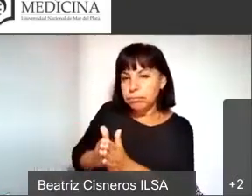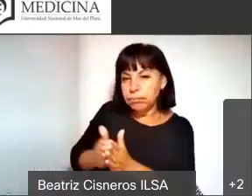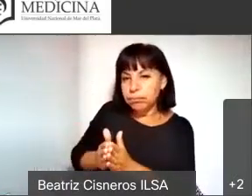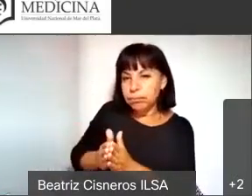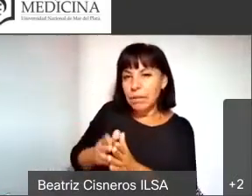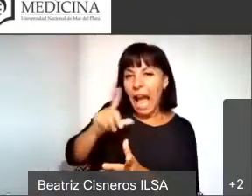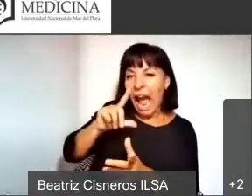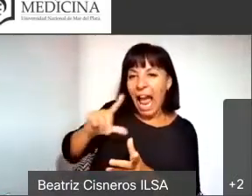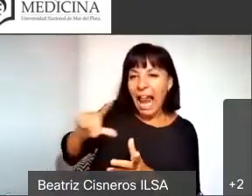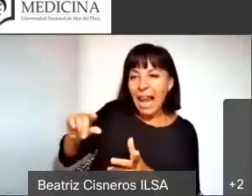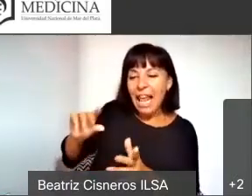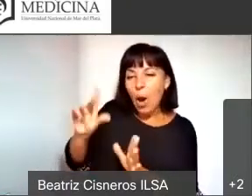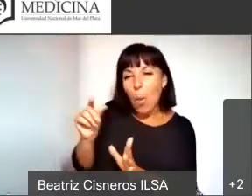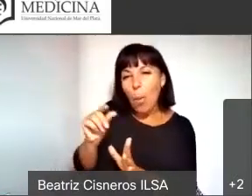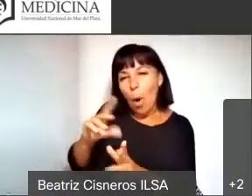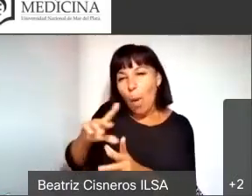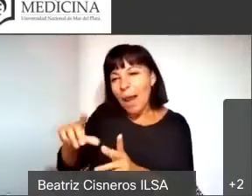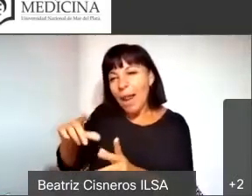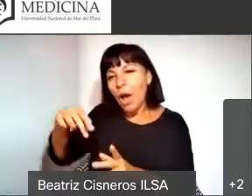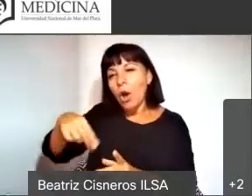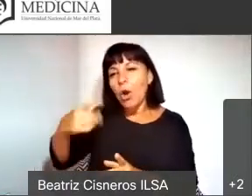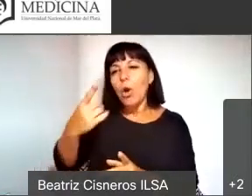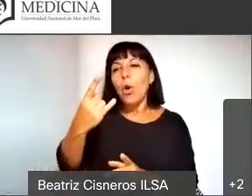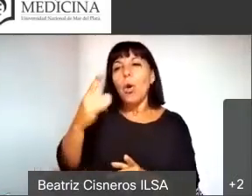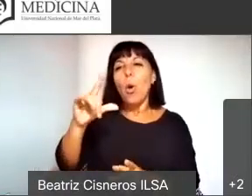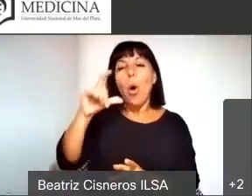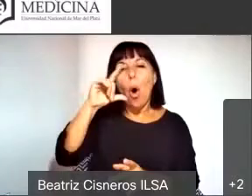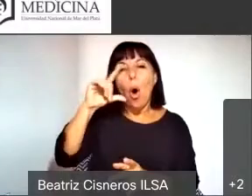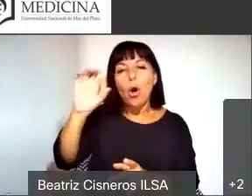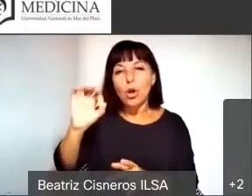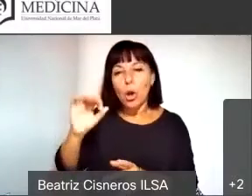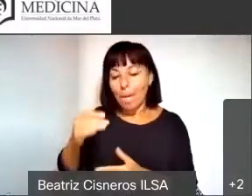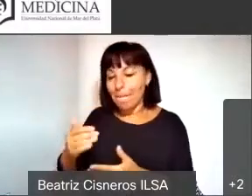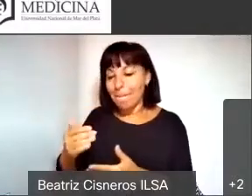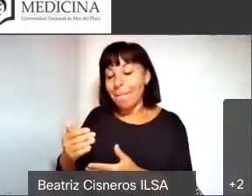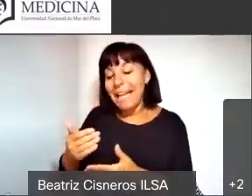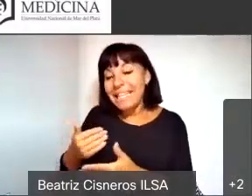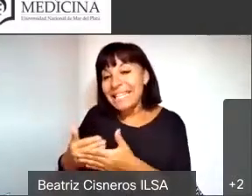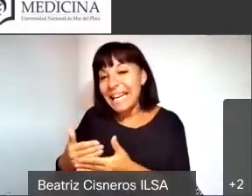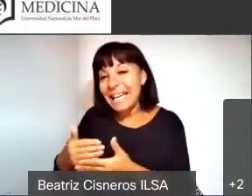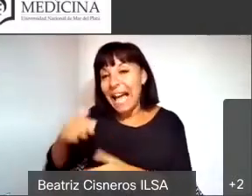del núcleo. Está más próximo, digamos, a la membrana plasmática.